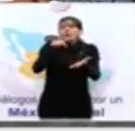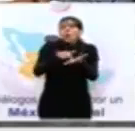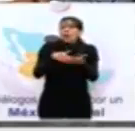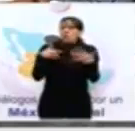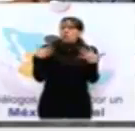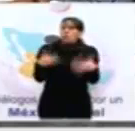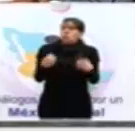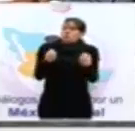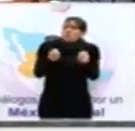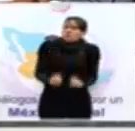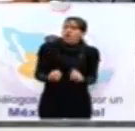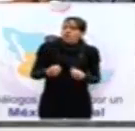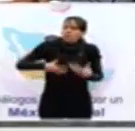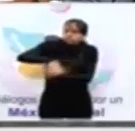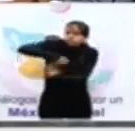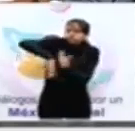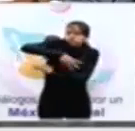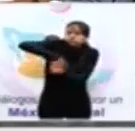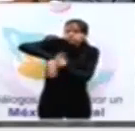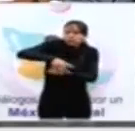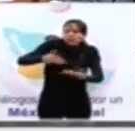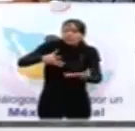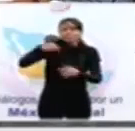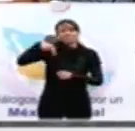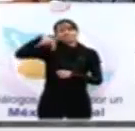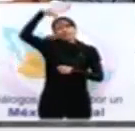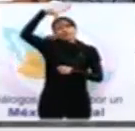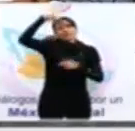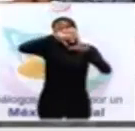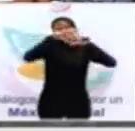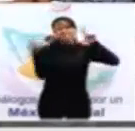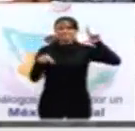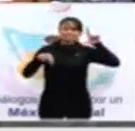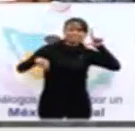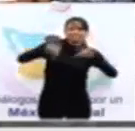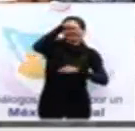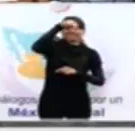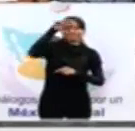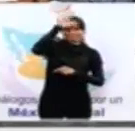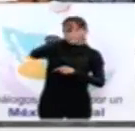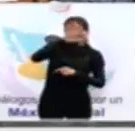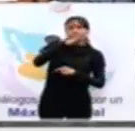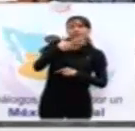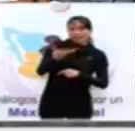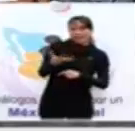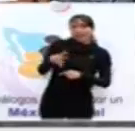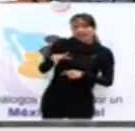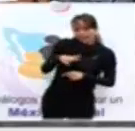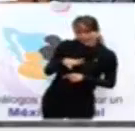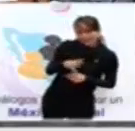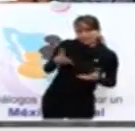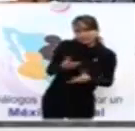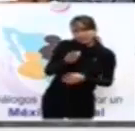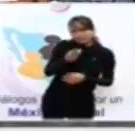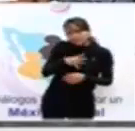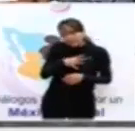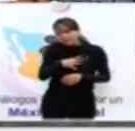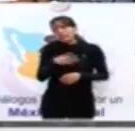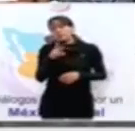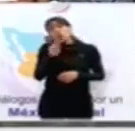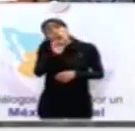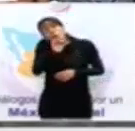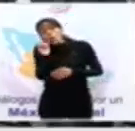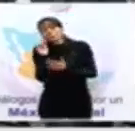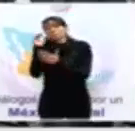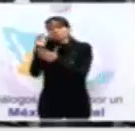grandes, más bien en el norte del país, que son muy exitosos, afortunadamente para el país y para ellos, y